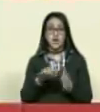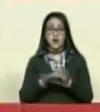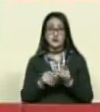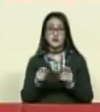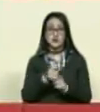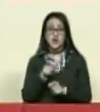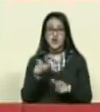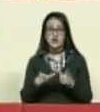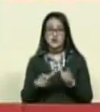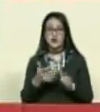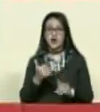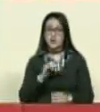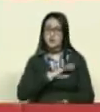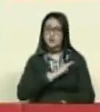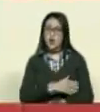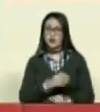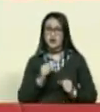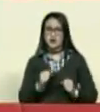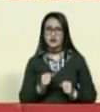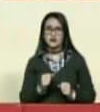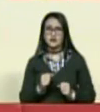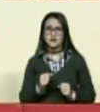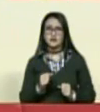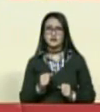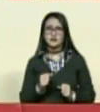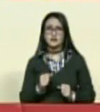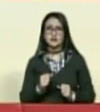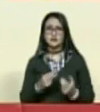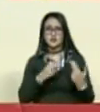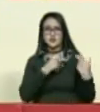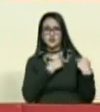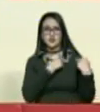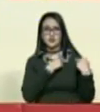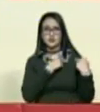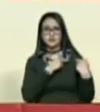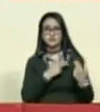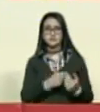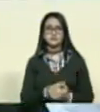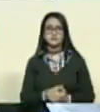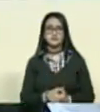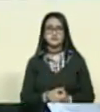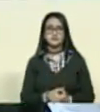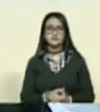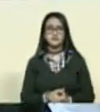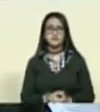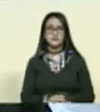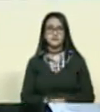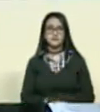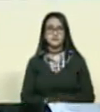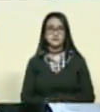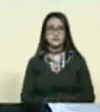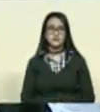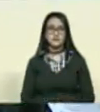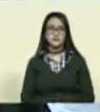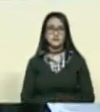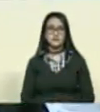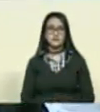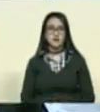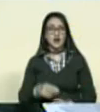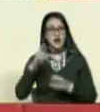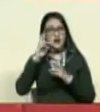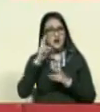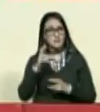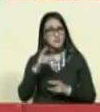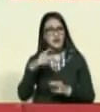constituyente, tiene un gran poder en sus manos y está rigiendo con el respeto de un